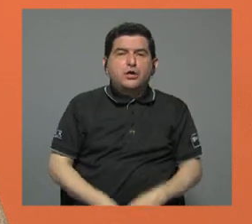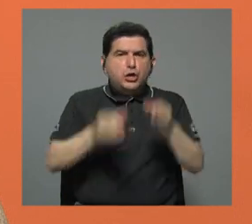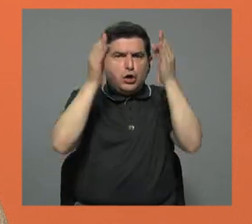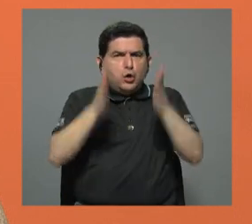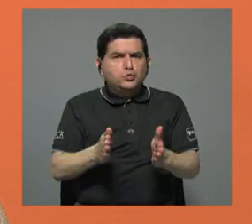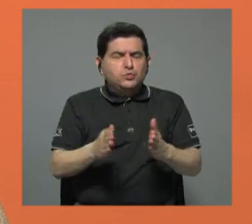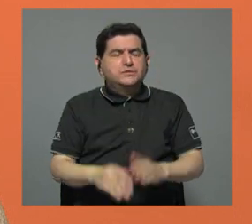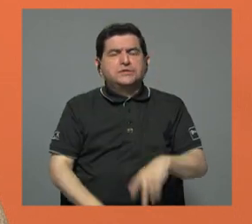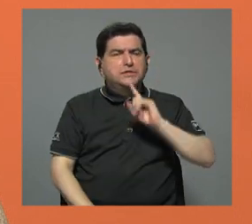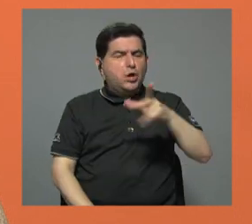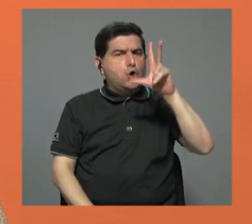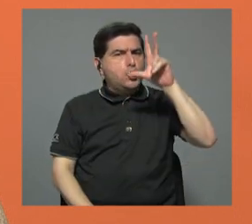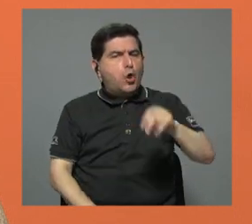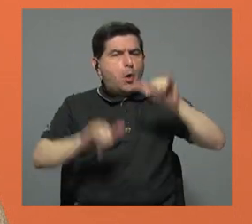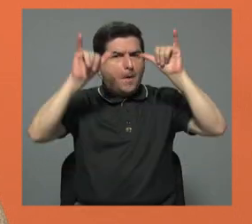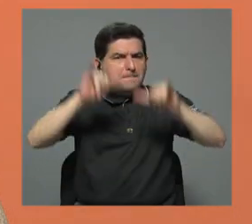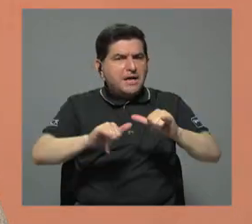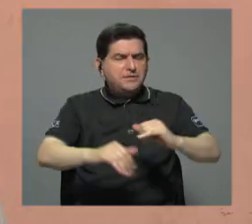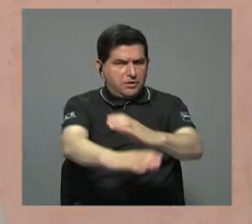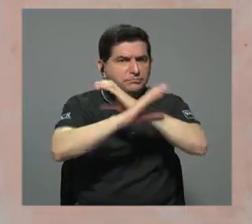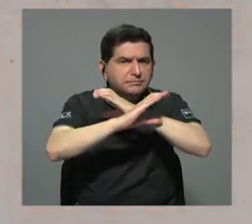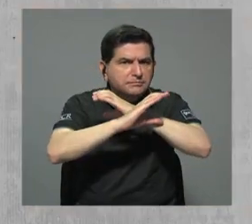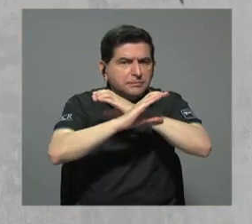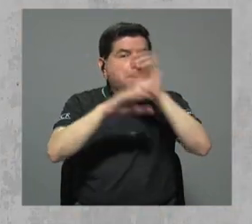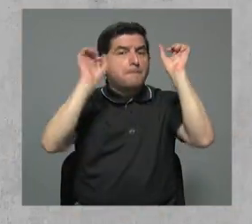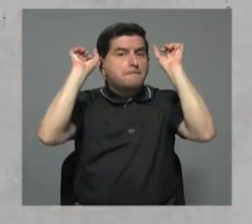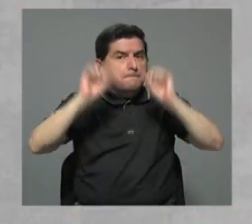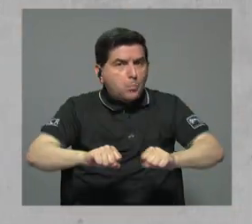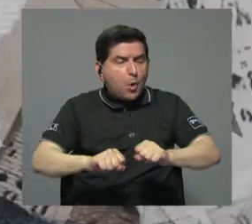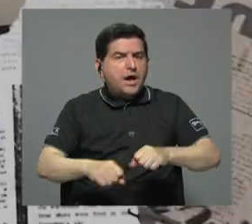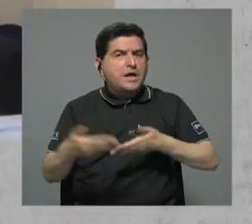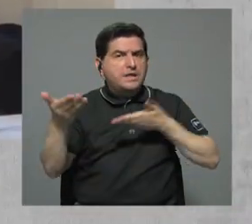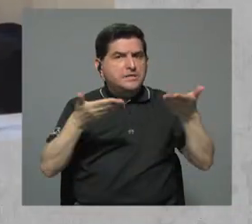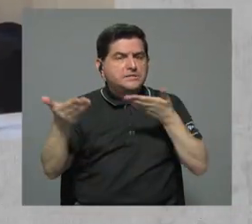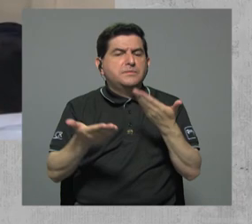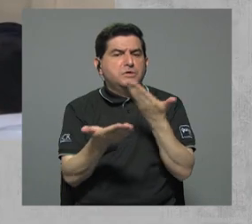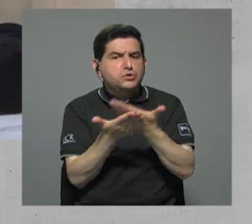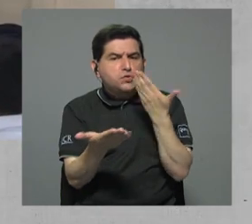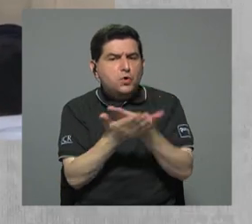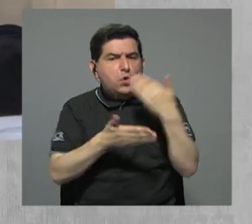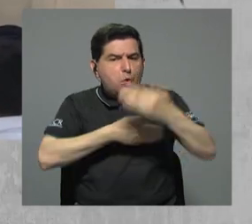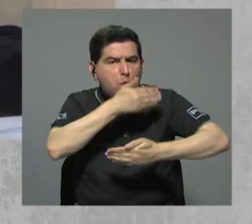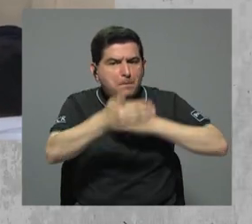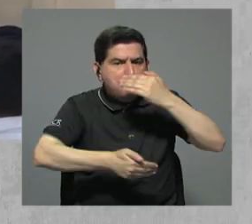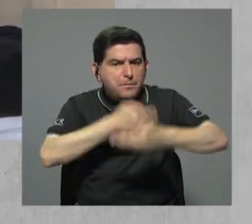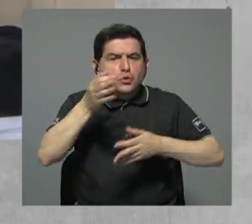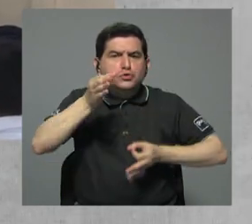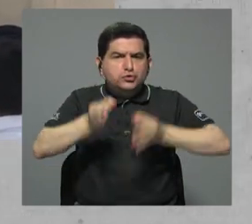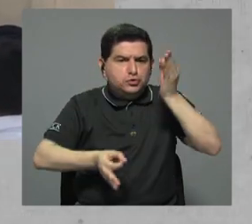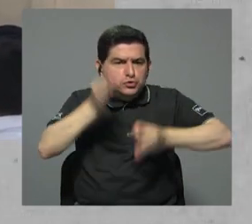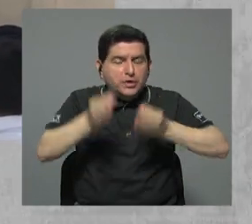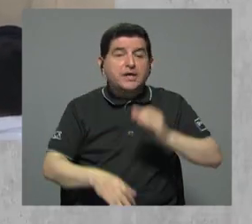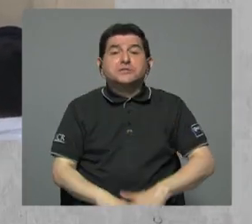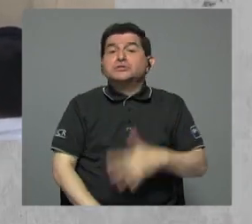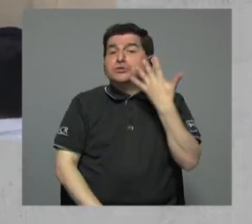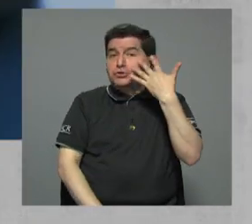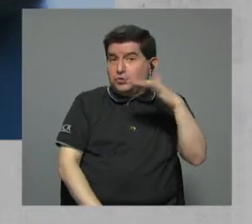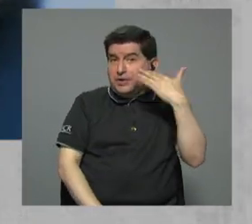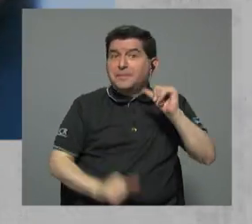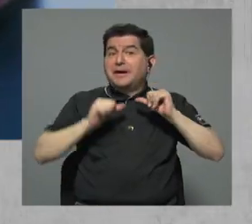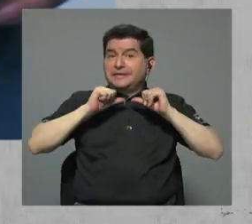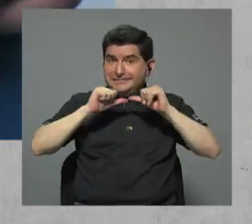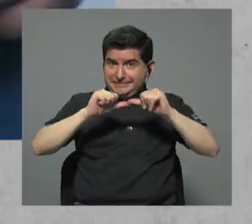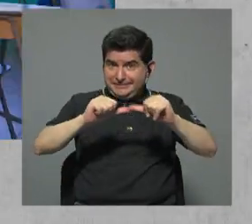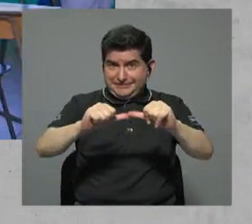dijo no eso lo vamos a mantener en custodia porque pueda incluso servir de prueba en los procesos judiciales que al parecer se van a